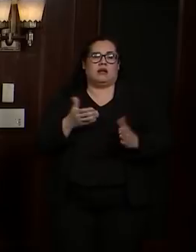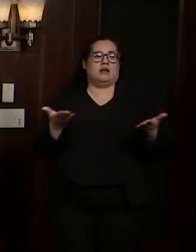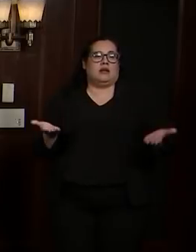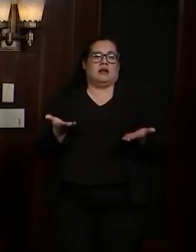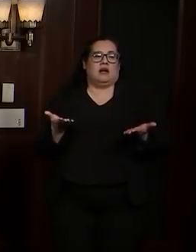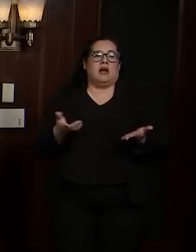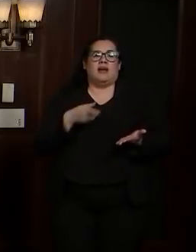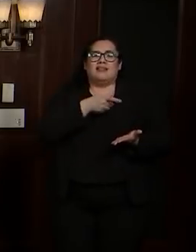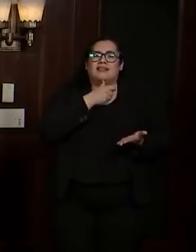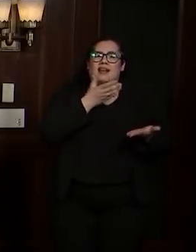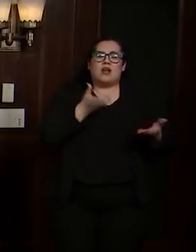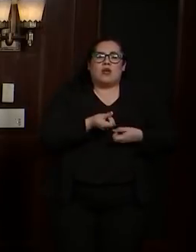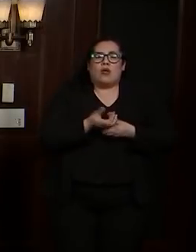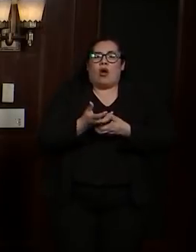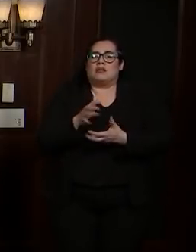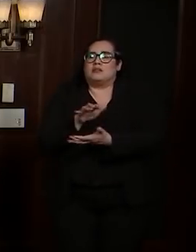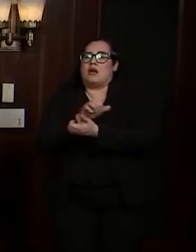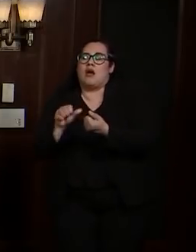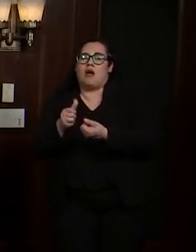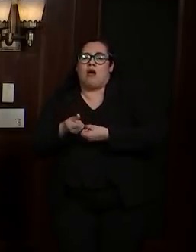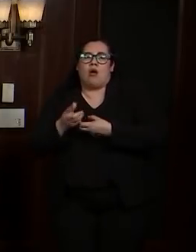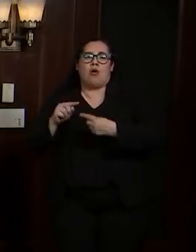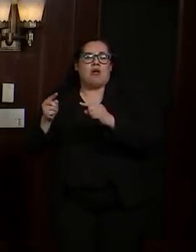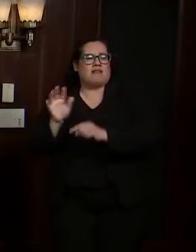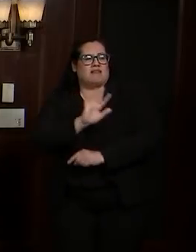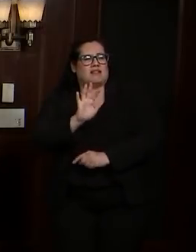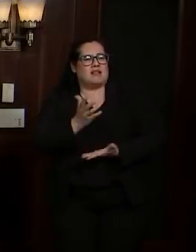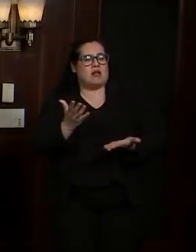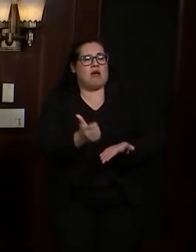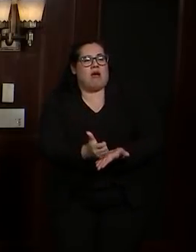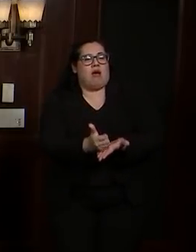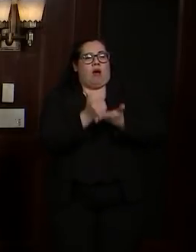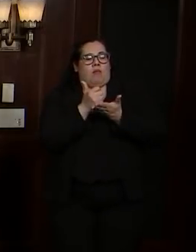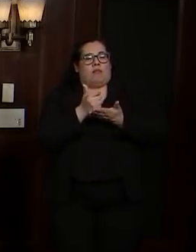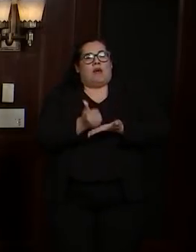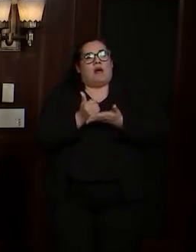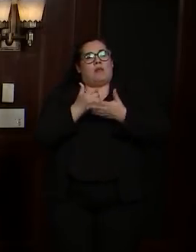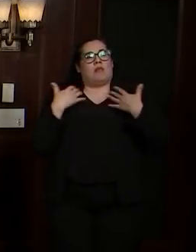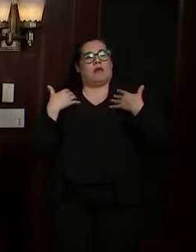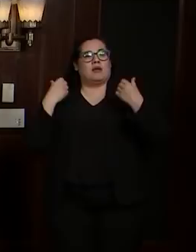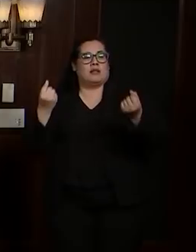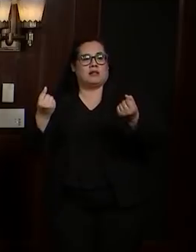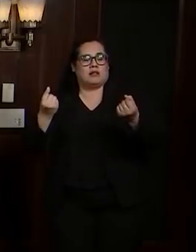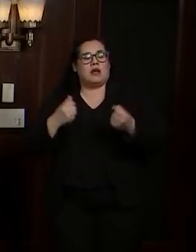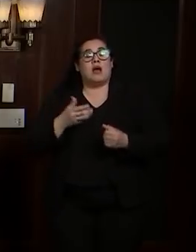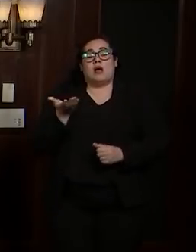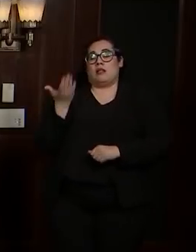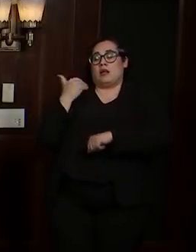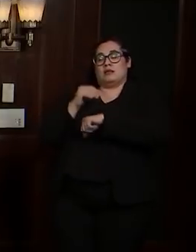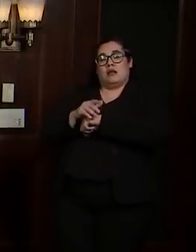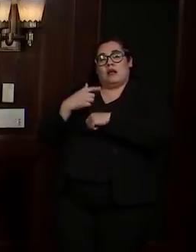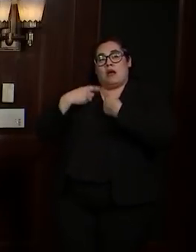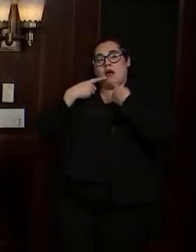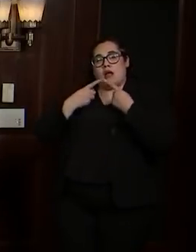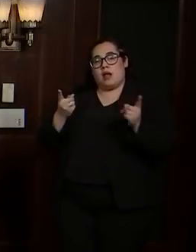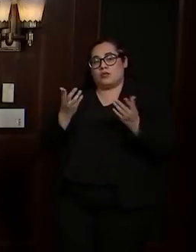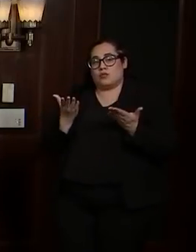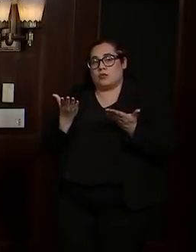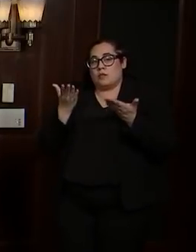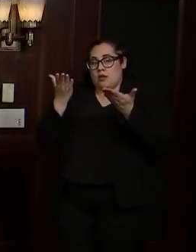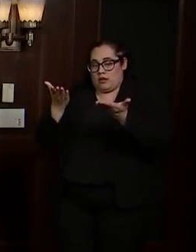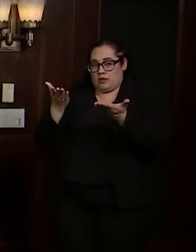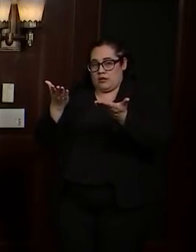para causar daño, está aquí para ayudar y curar. Anoche anuncié la